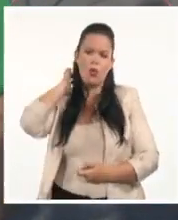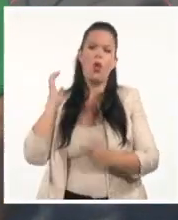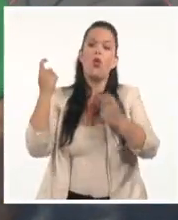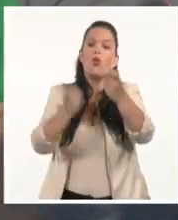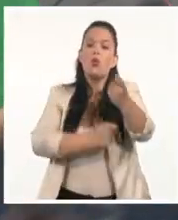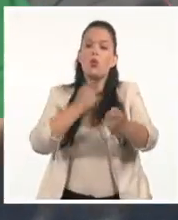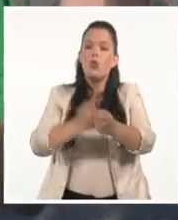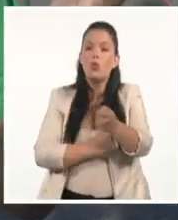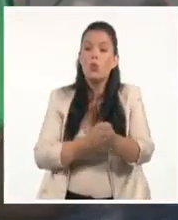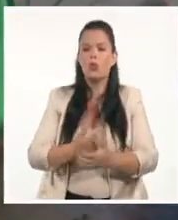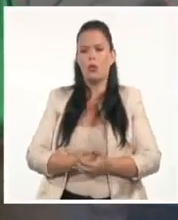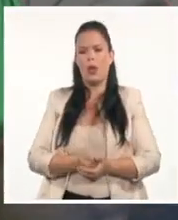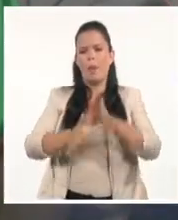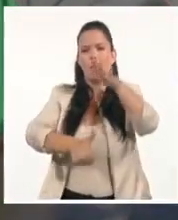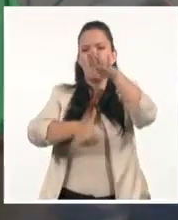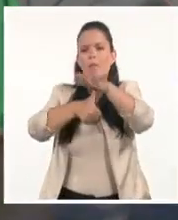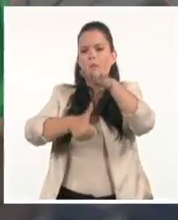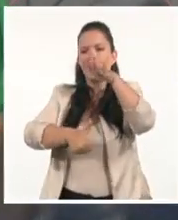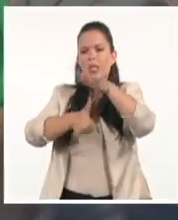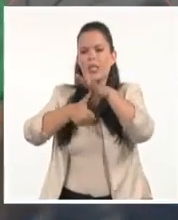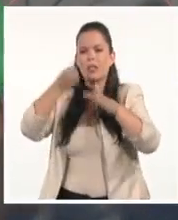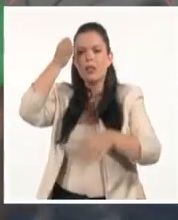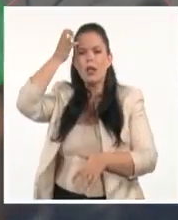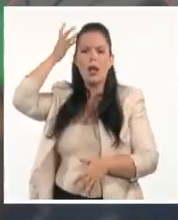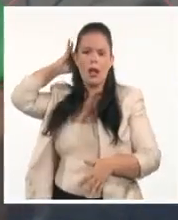compañero Díaz-Canel, nuestro primer secretario